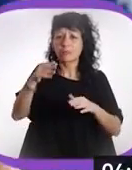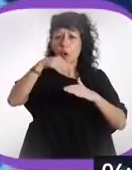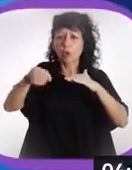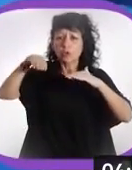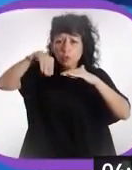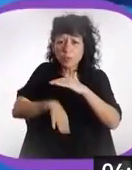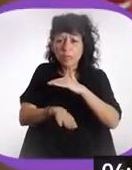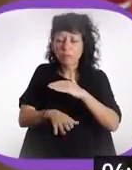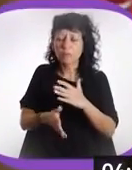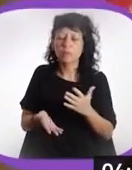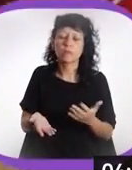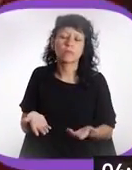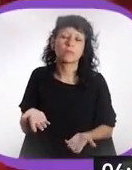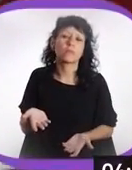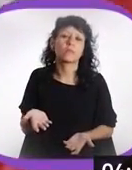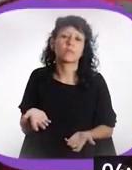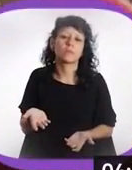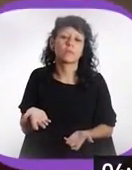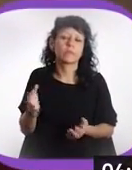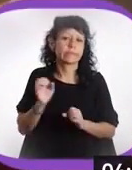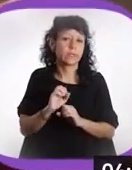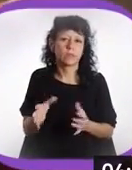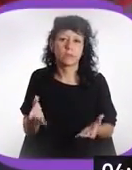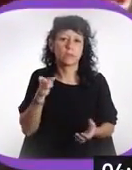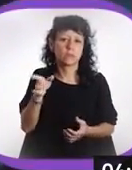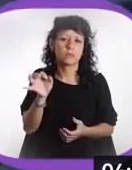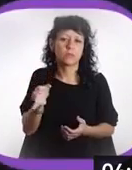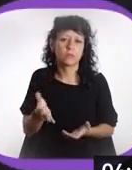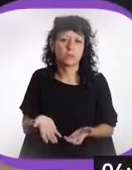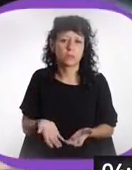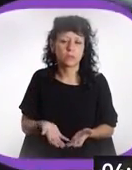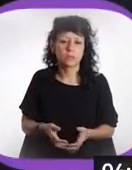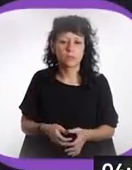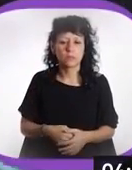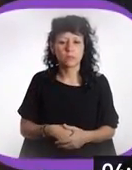Bien hecho, Stanford. Esto es malo. Muy malo.